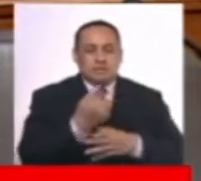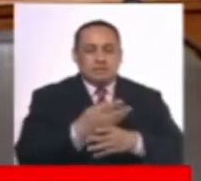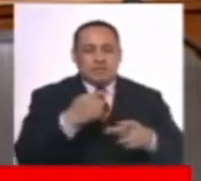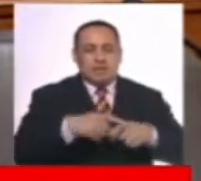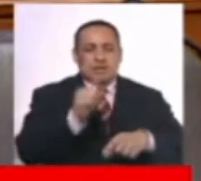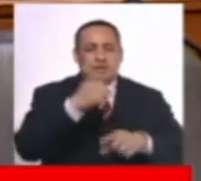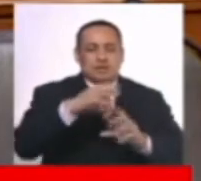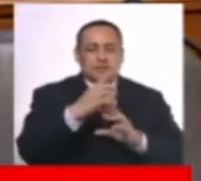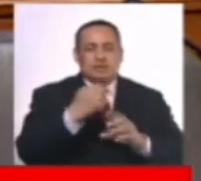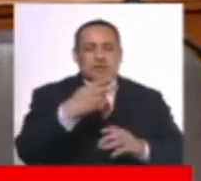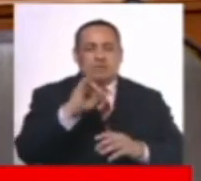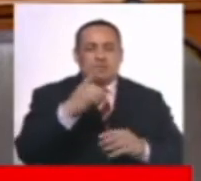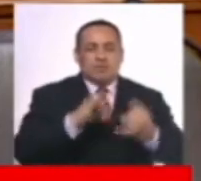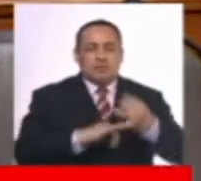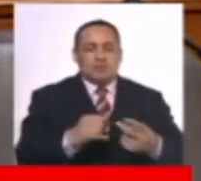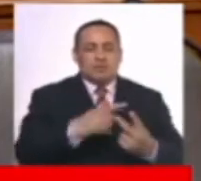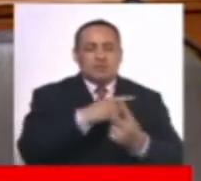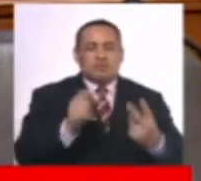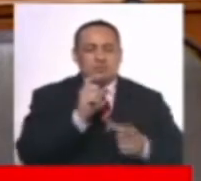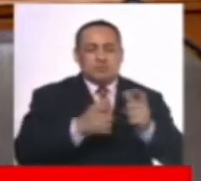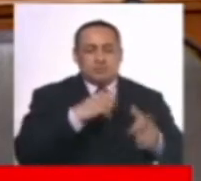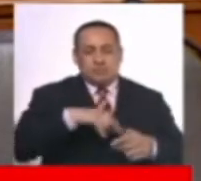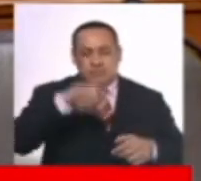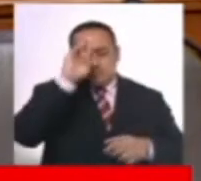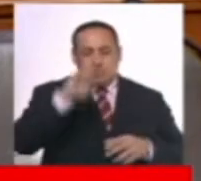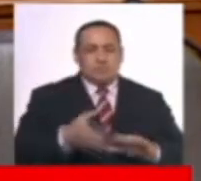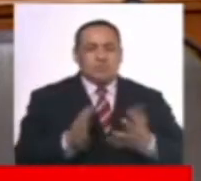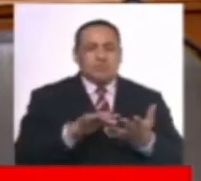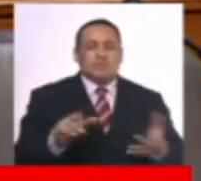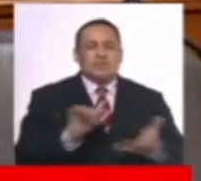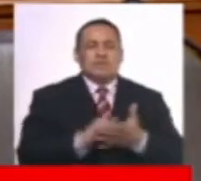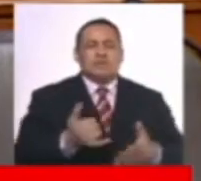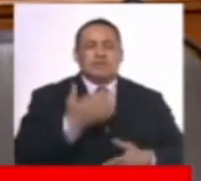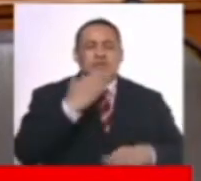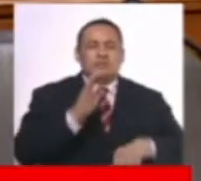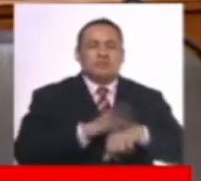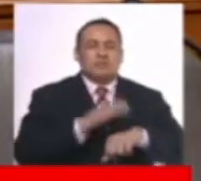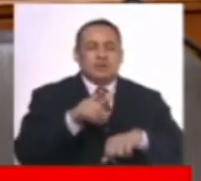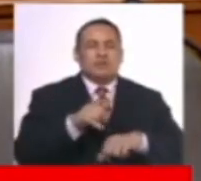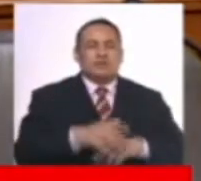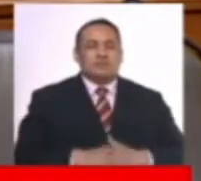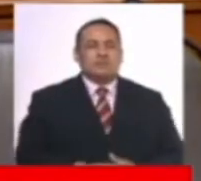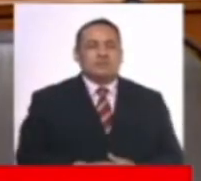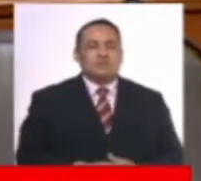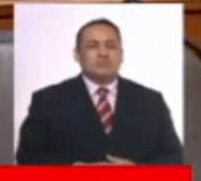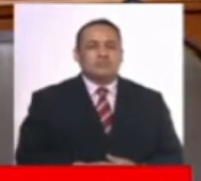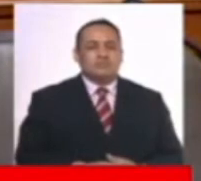Andahuaylas acaban de morir dos compatriotas. ¿Quién tiene la culpa?